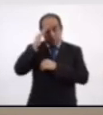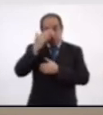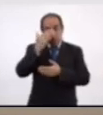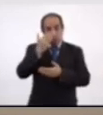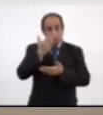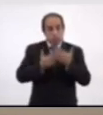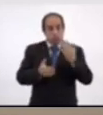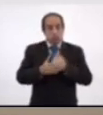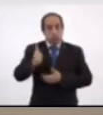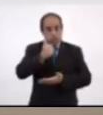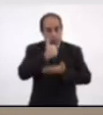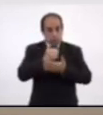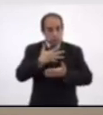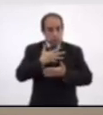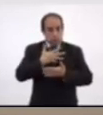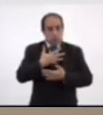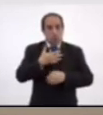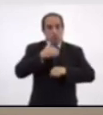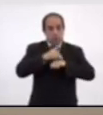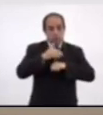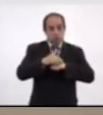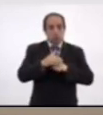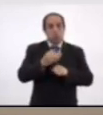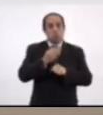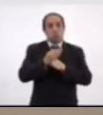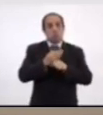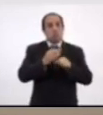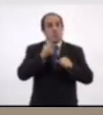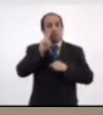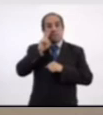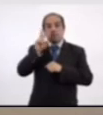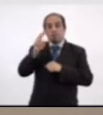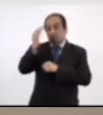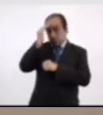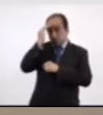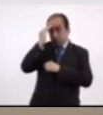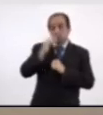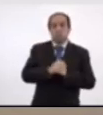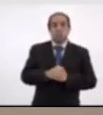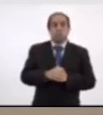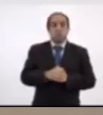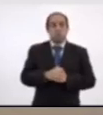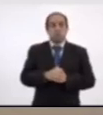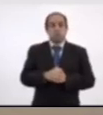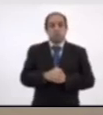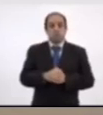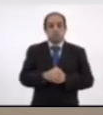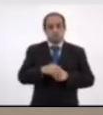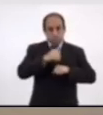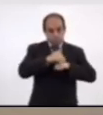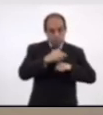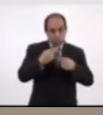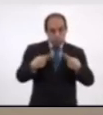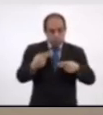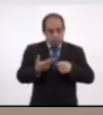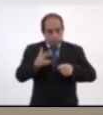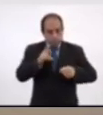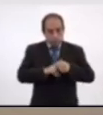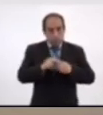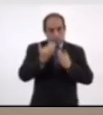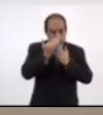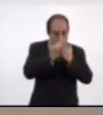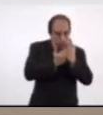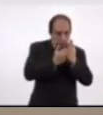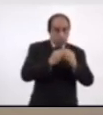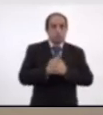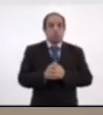la ciudad tiene estos números que acabamos de ver y que conocemos, tanto en el número de hospitalizaciones, la